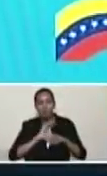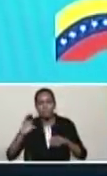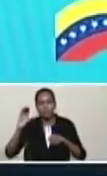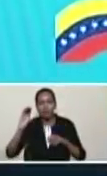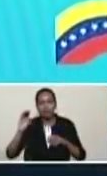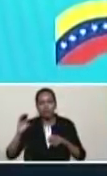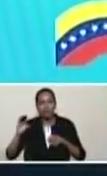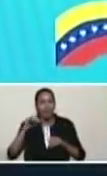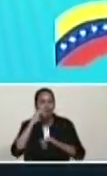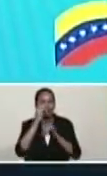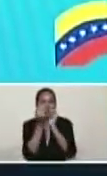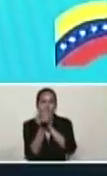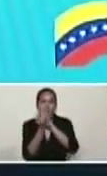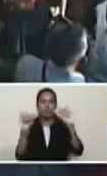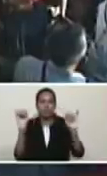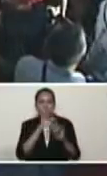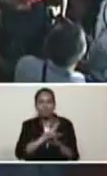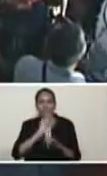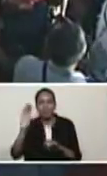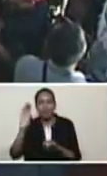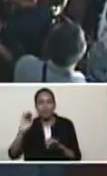¡Independencia y patria socialista!